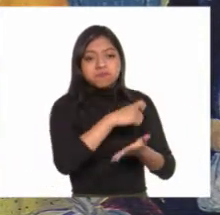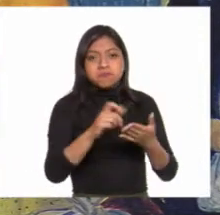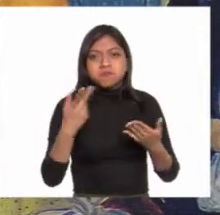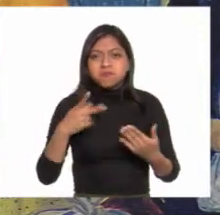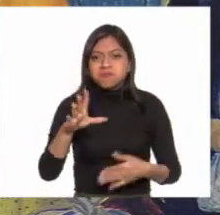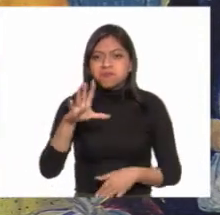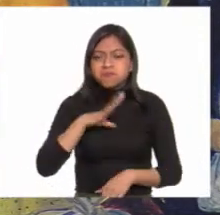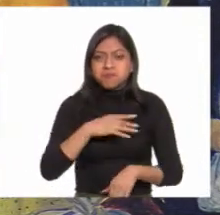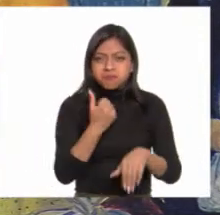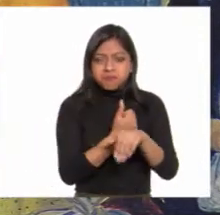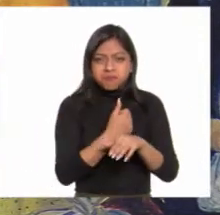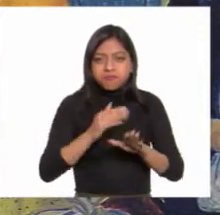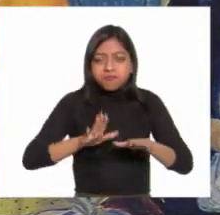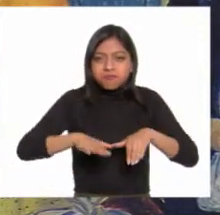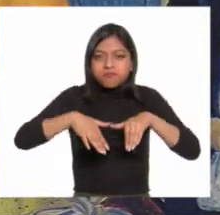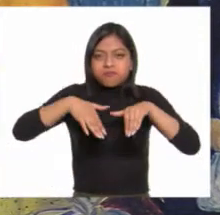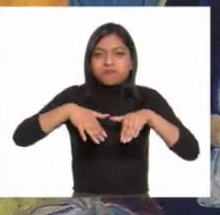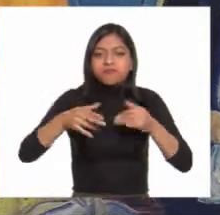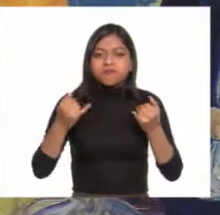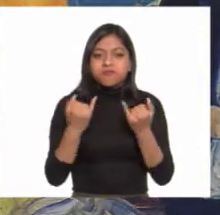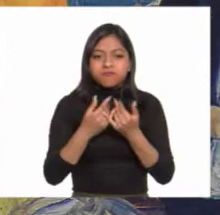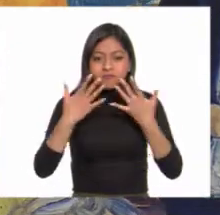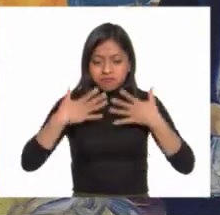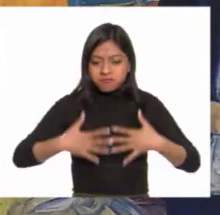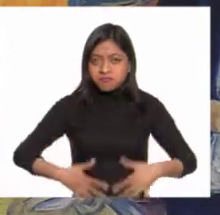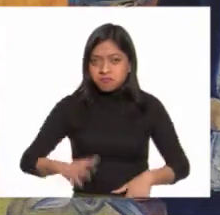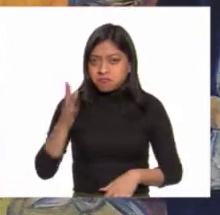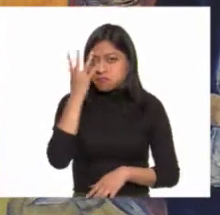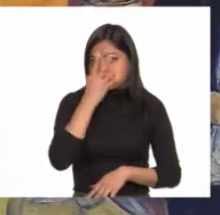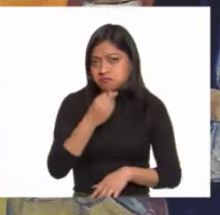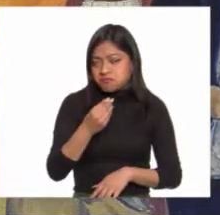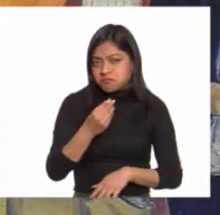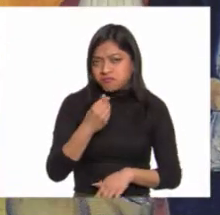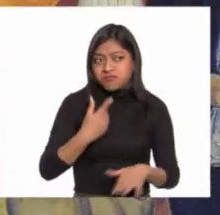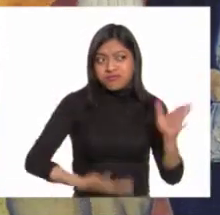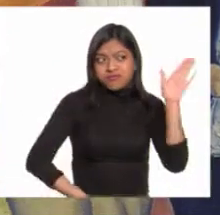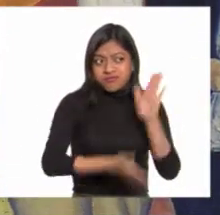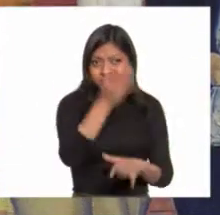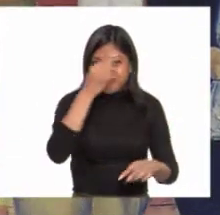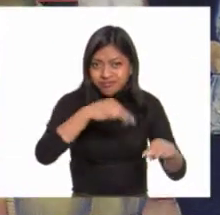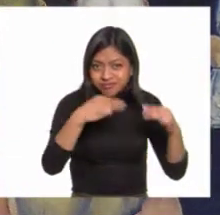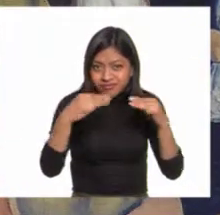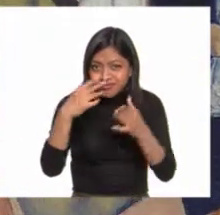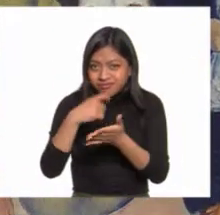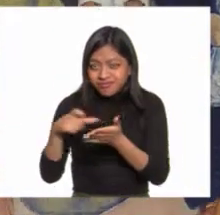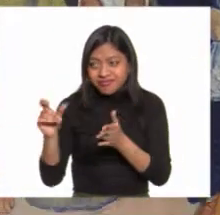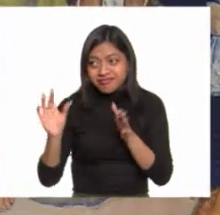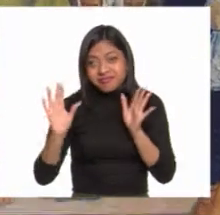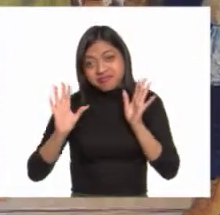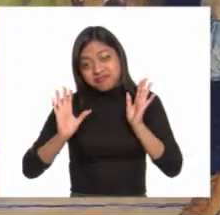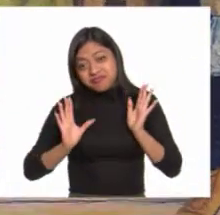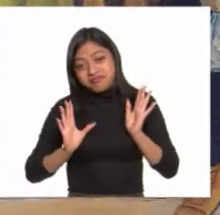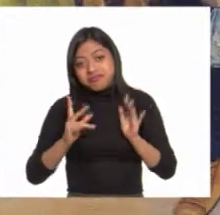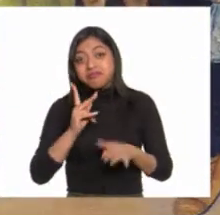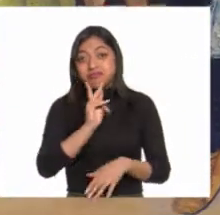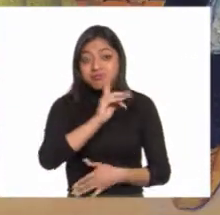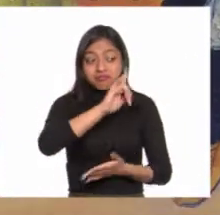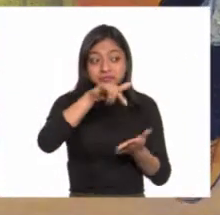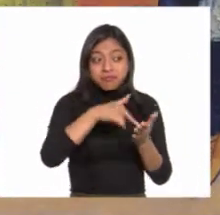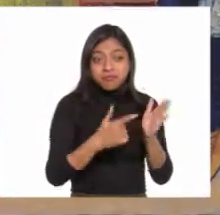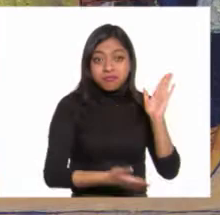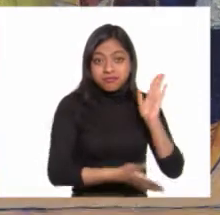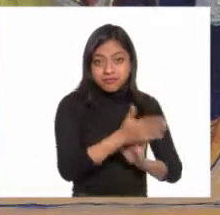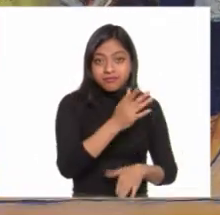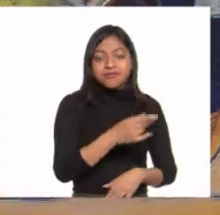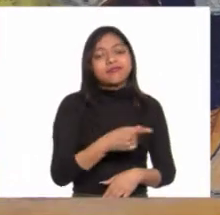zapatos de tacón y un vestido bonito, así que no estoy muy seguro de eso. Pero a donde vaya, algo va a poner